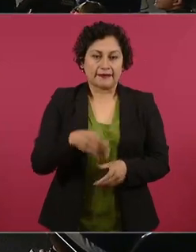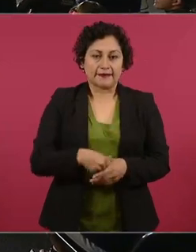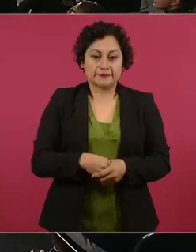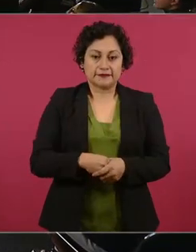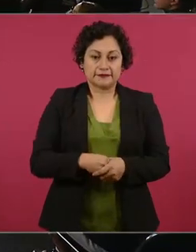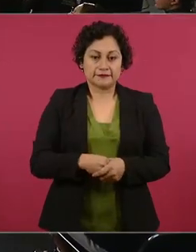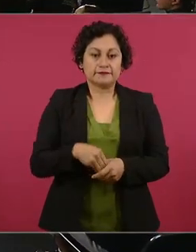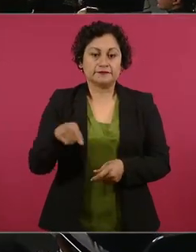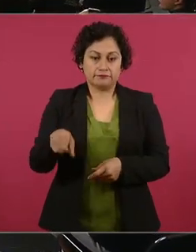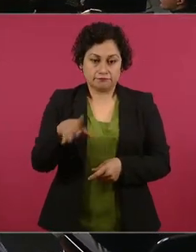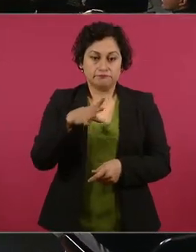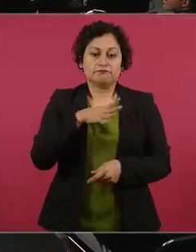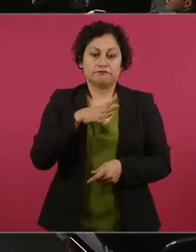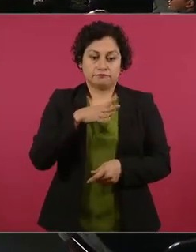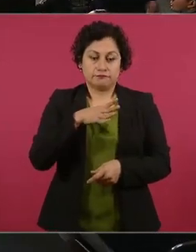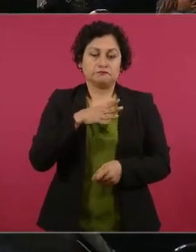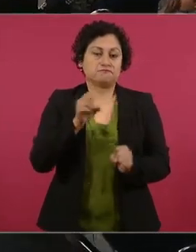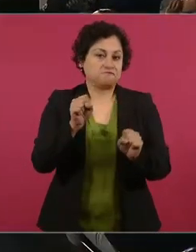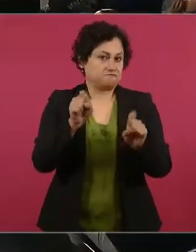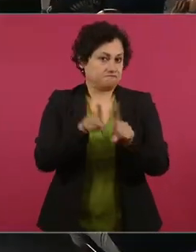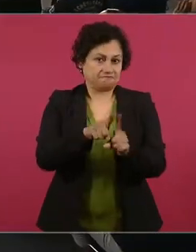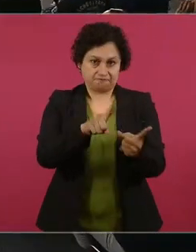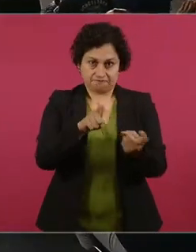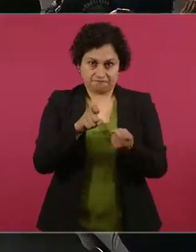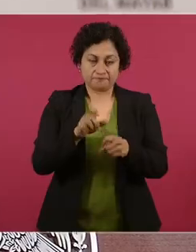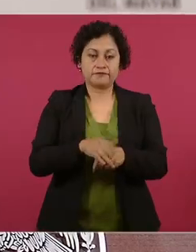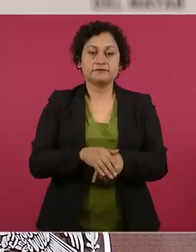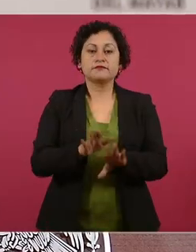Y ahí está también el de la recaudación.